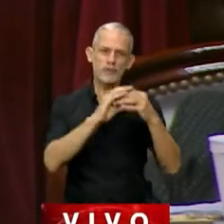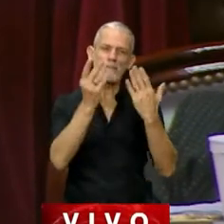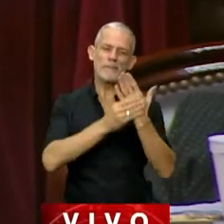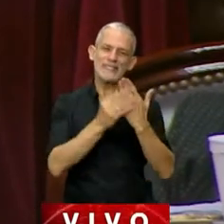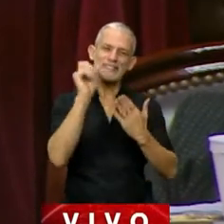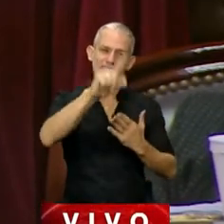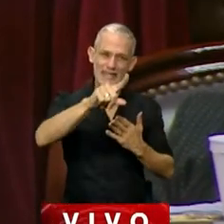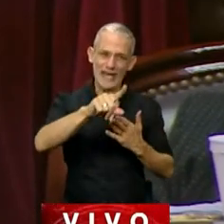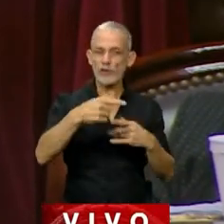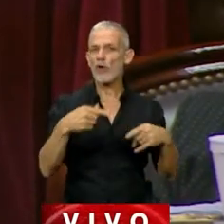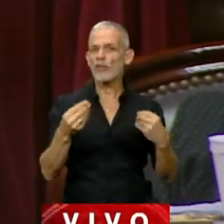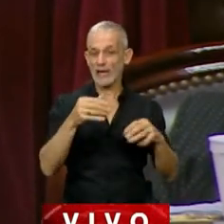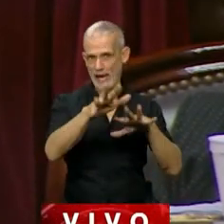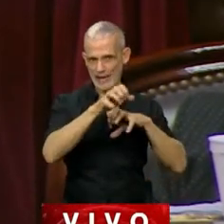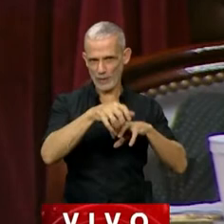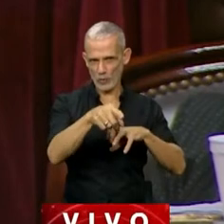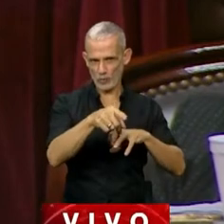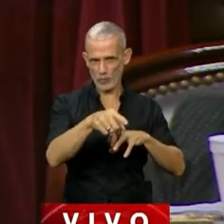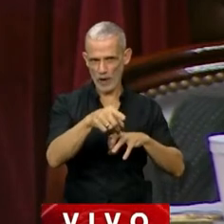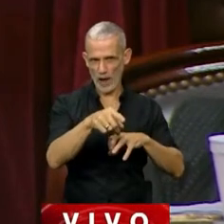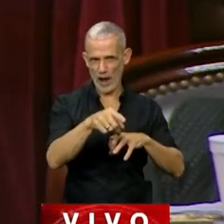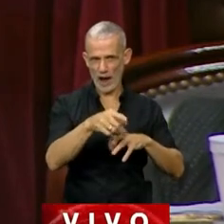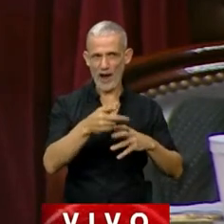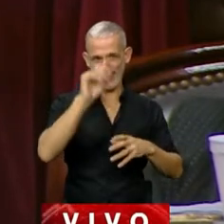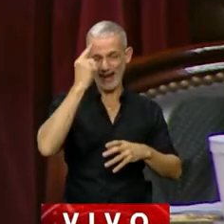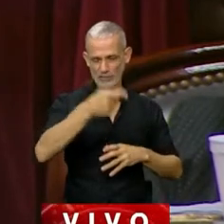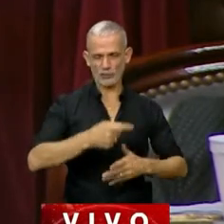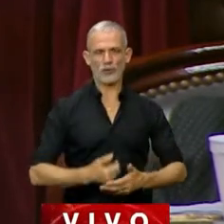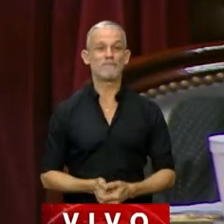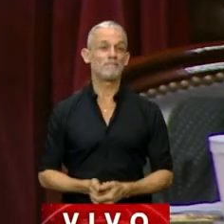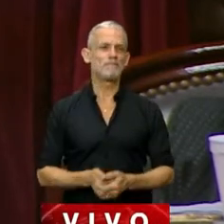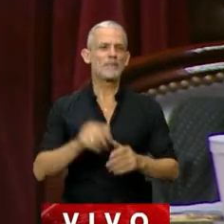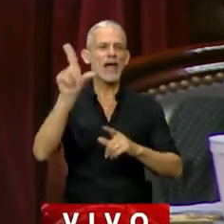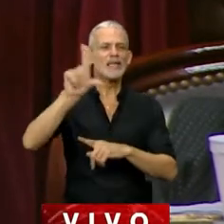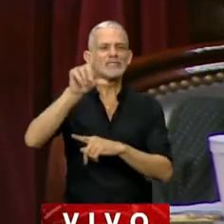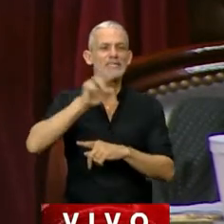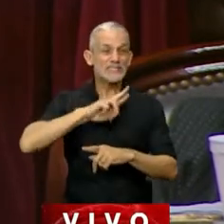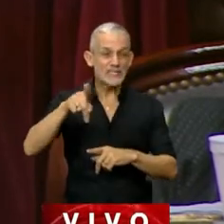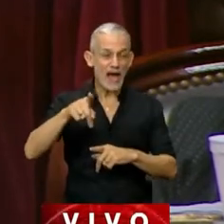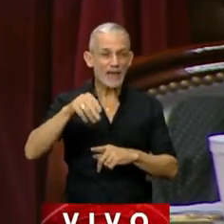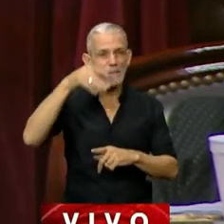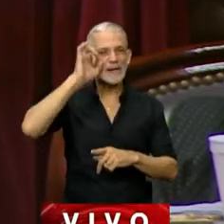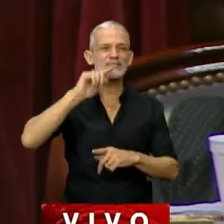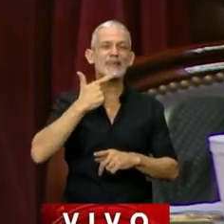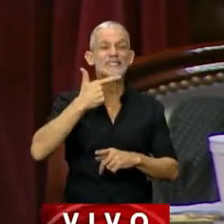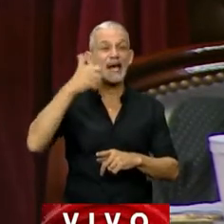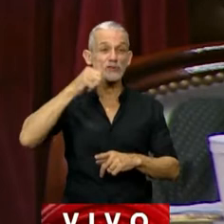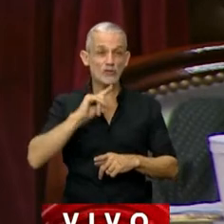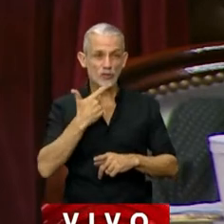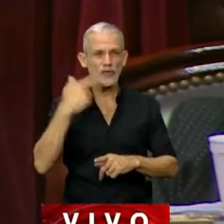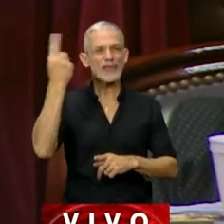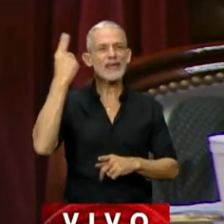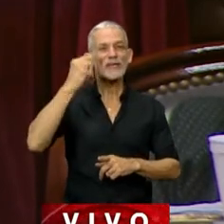Ministerio de Agricultura y de la Nación también, la licenciada Mercedes Santos,